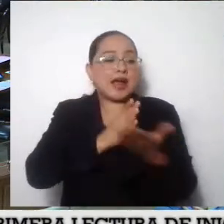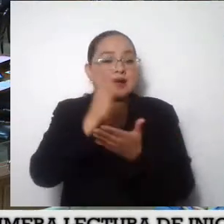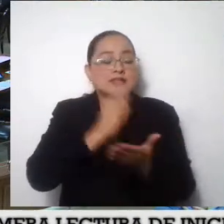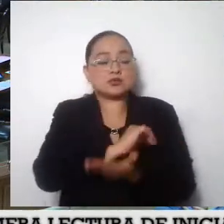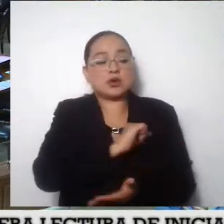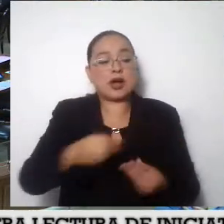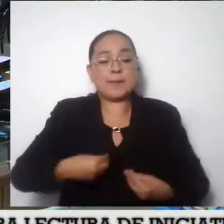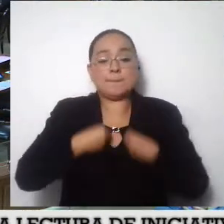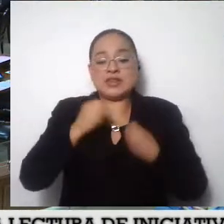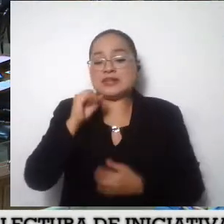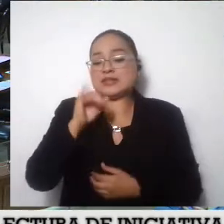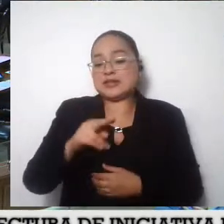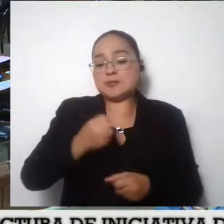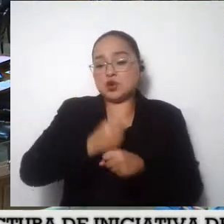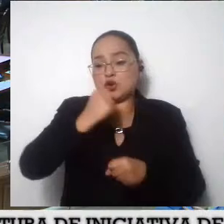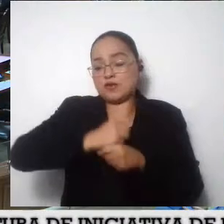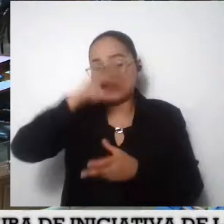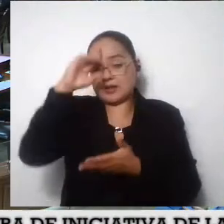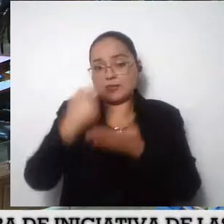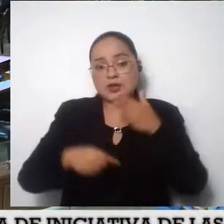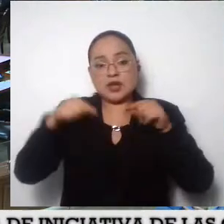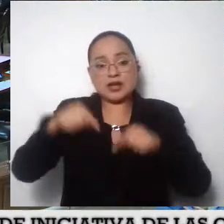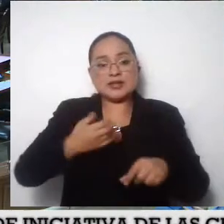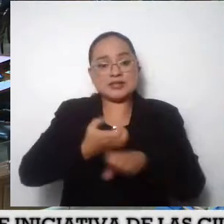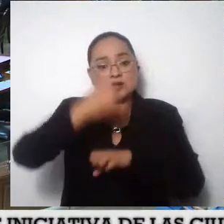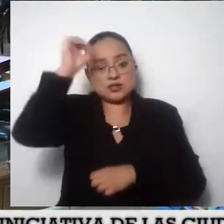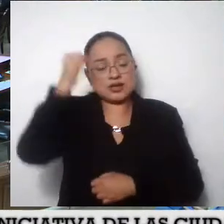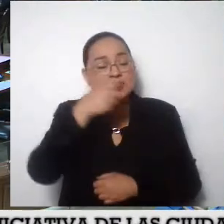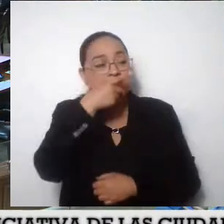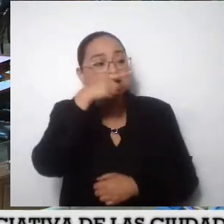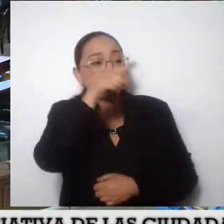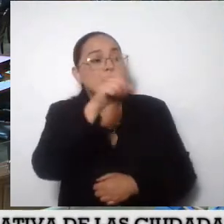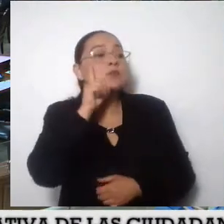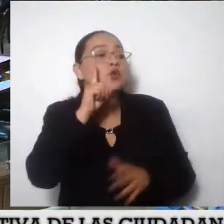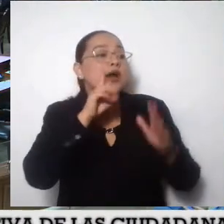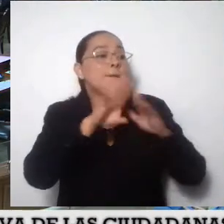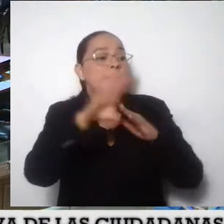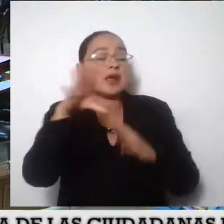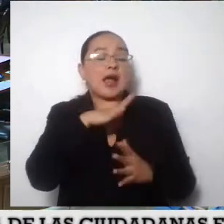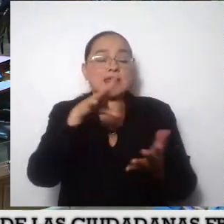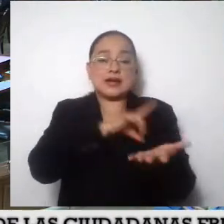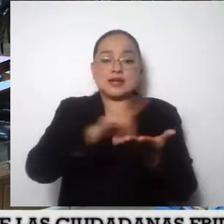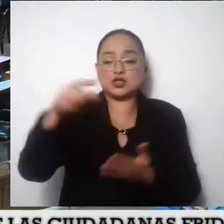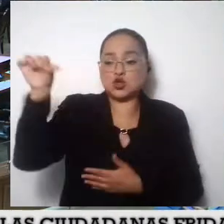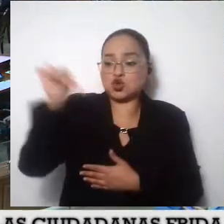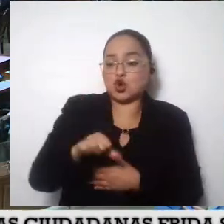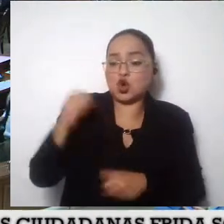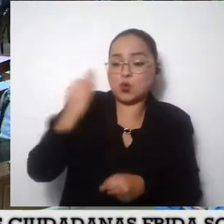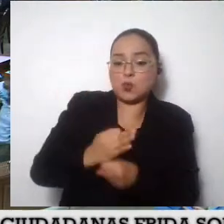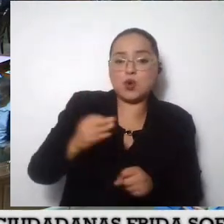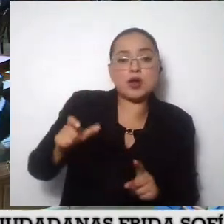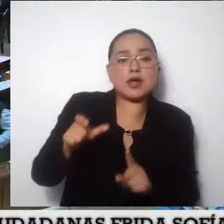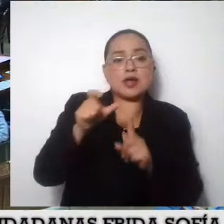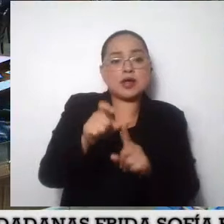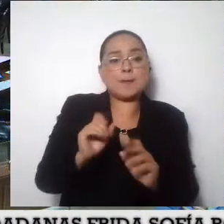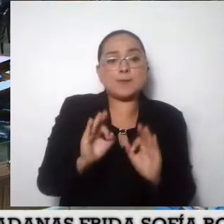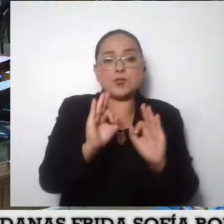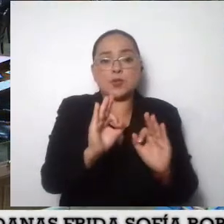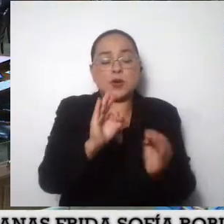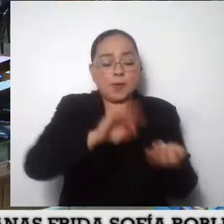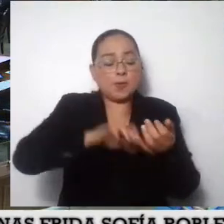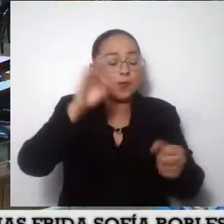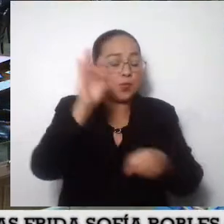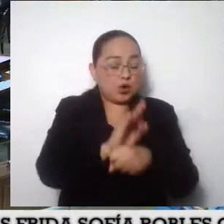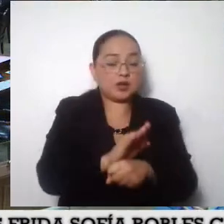para el Estado de Sinaloa, se menciona que las mujeres migrantes tienen derecho a la protección inmediata y efectiva por parte de las autoridades.